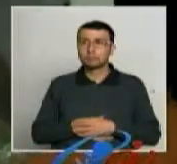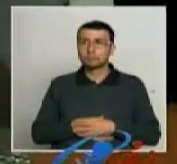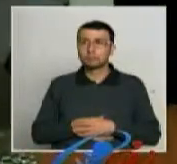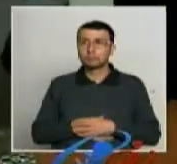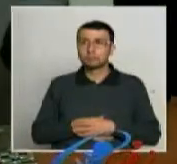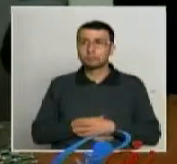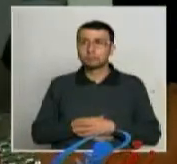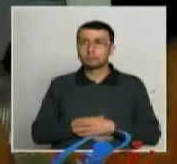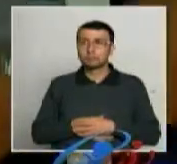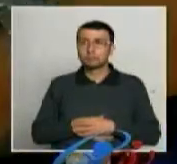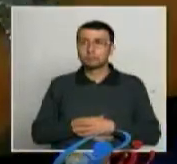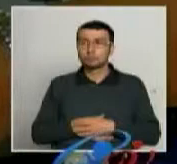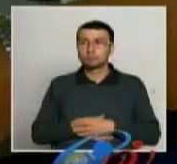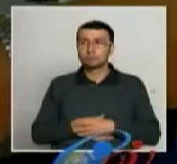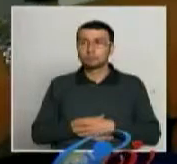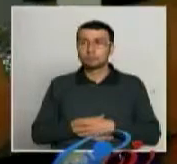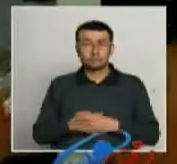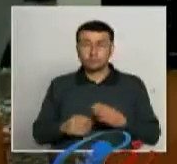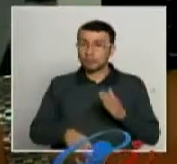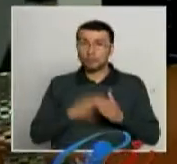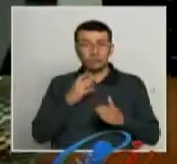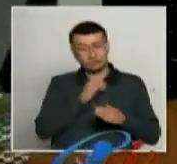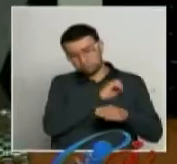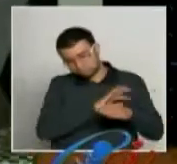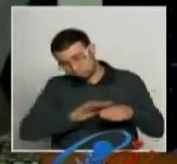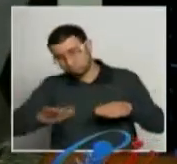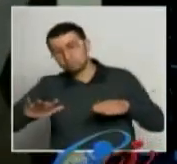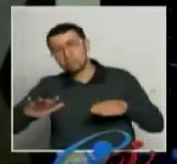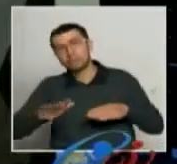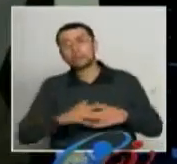Entonces vemos que aumentó inmediatamente el flujo a nivel de la vena.